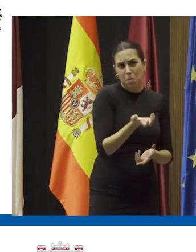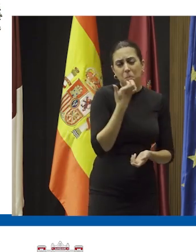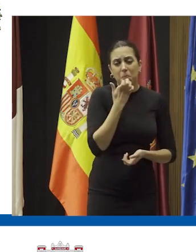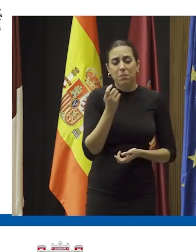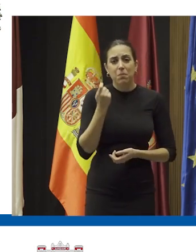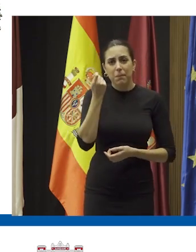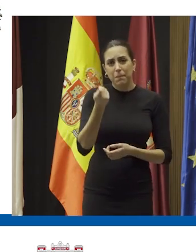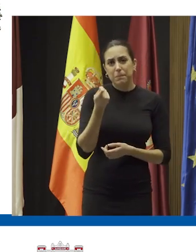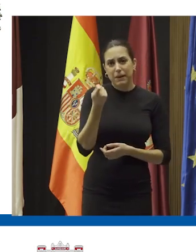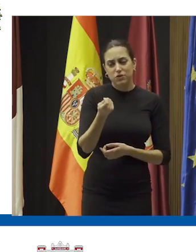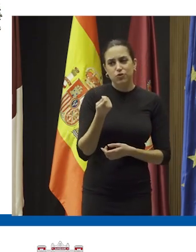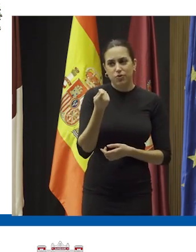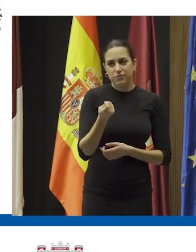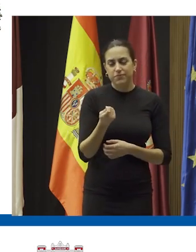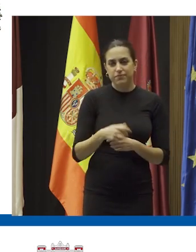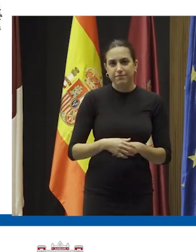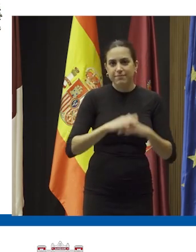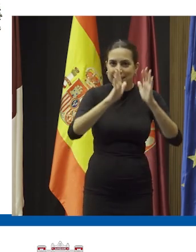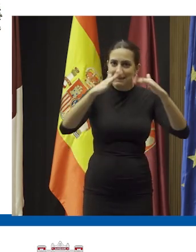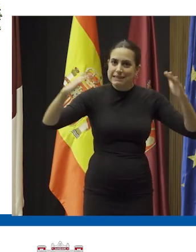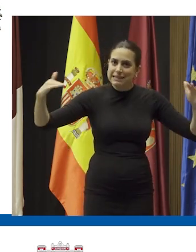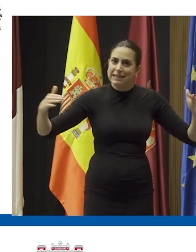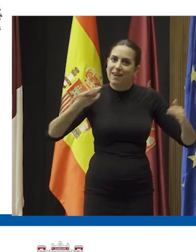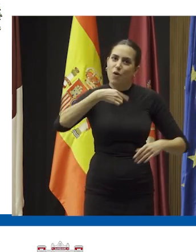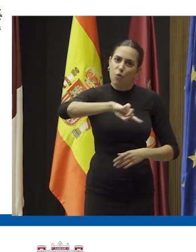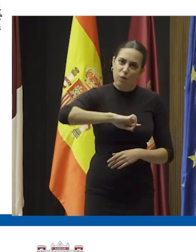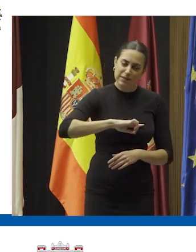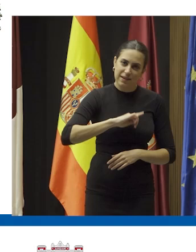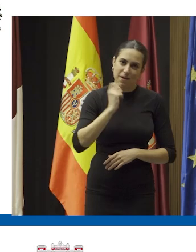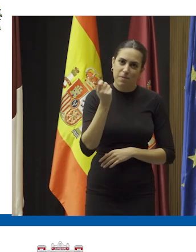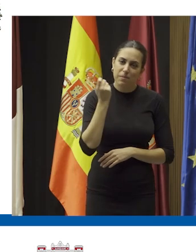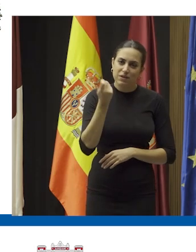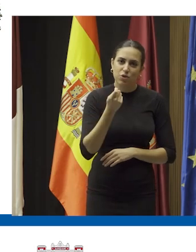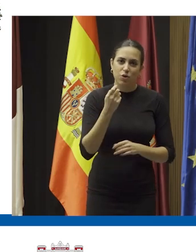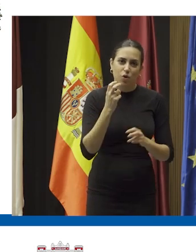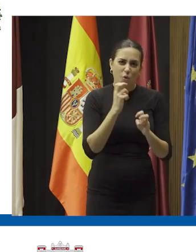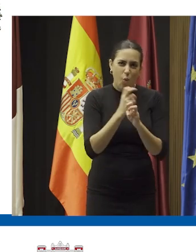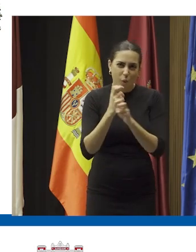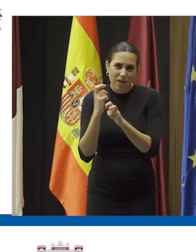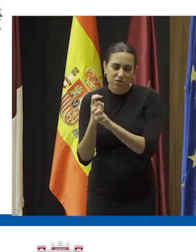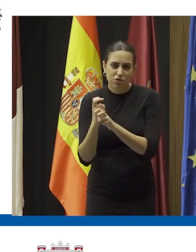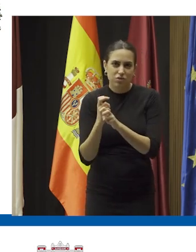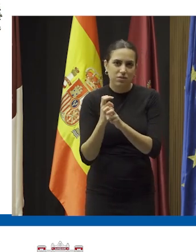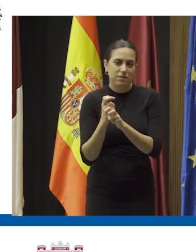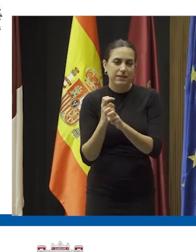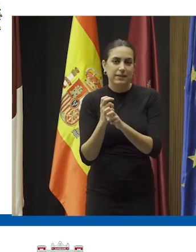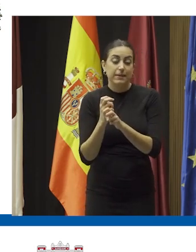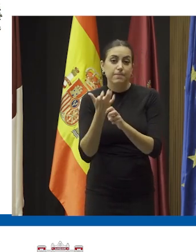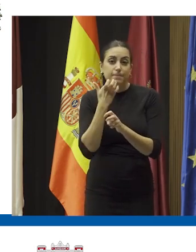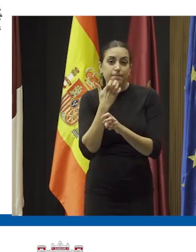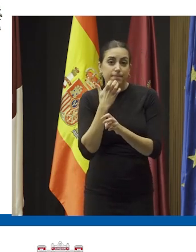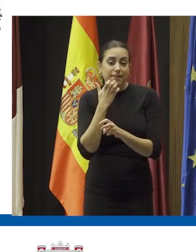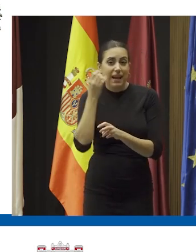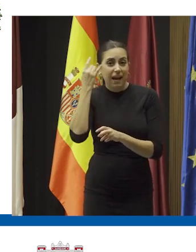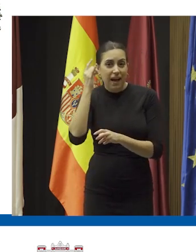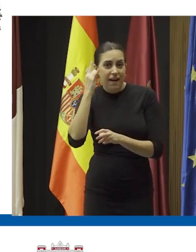pastor de nuestra sierra es habilísimo en colocar los huesos de la pata quebrada de la